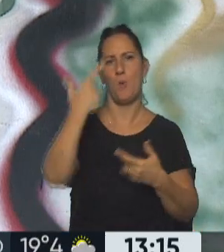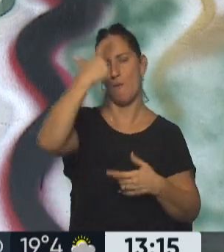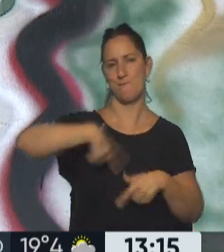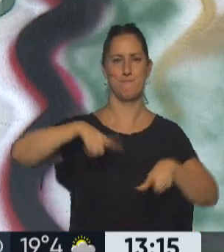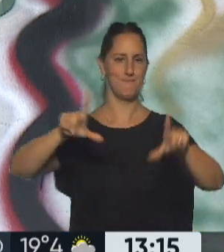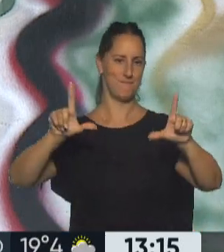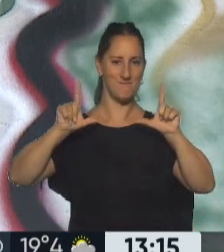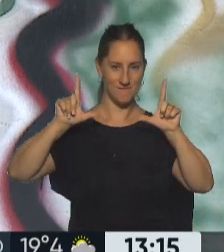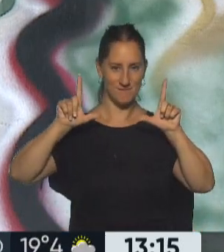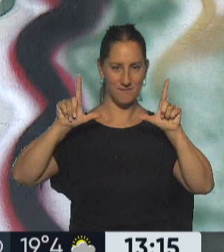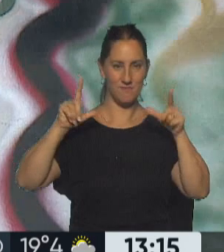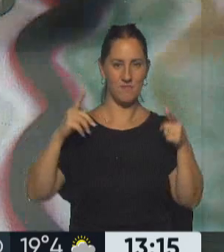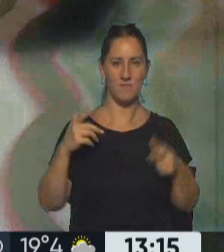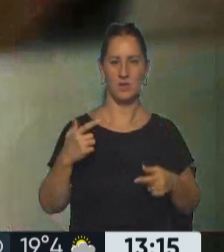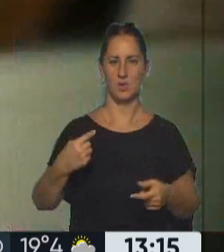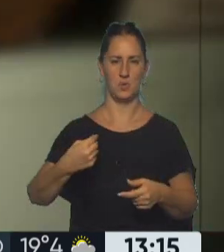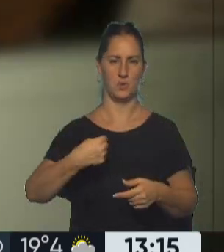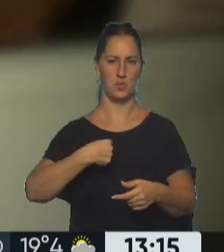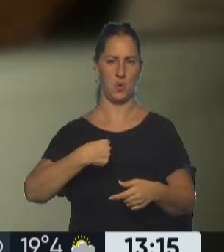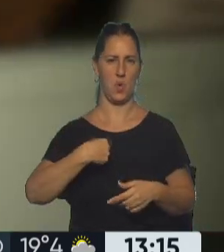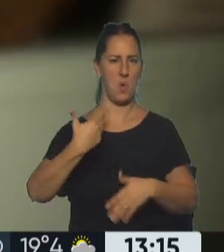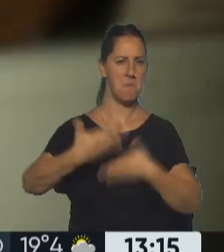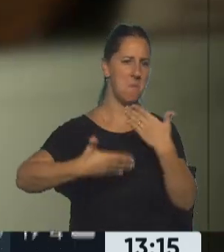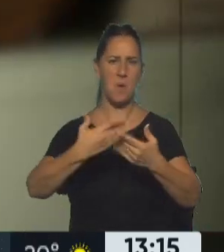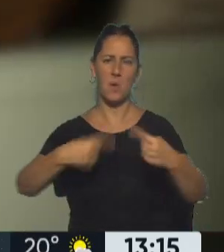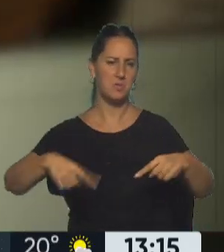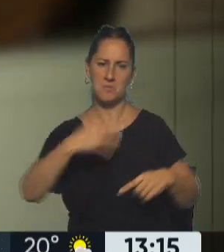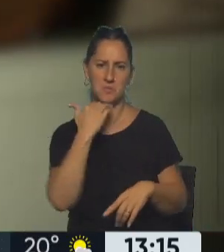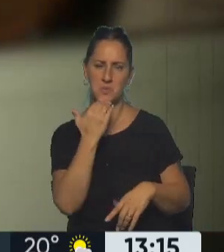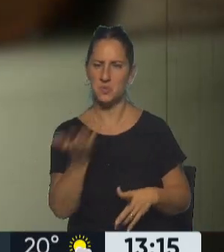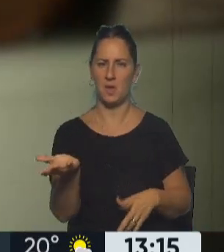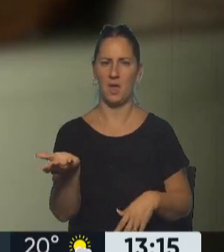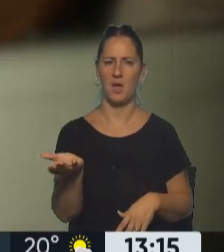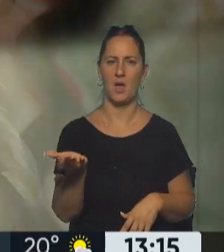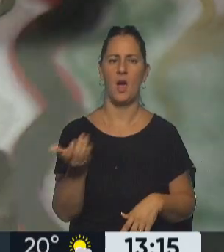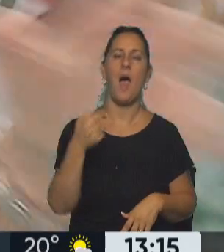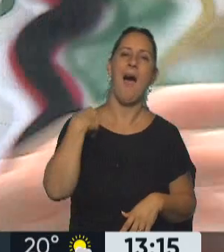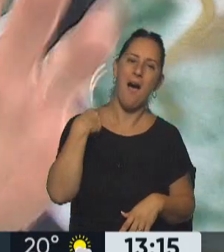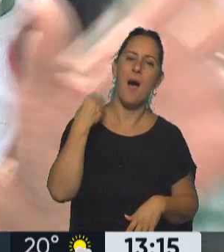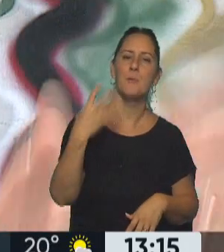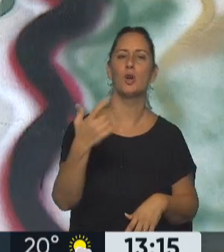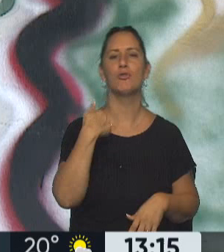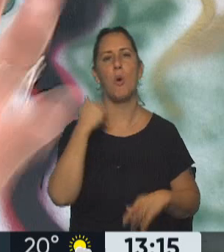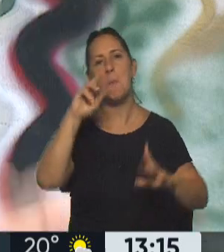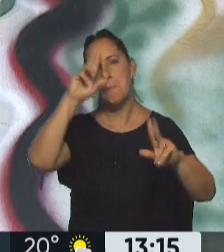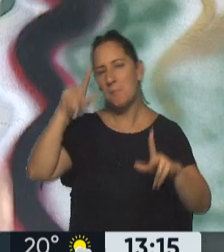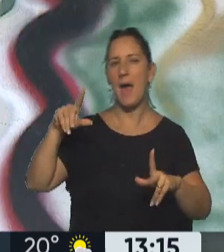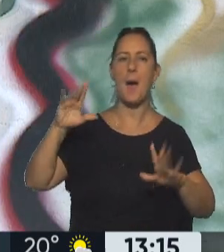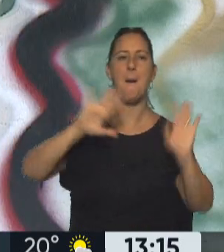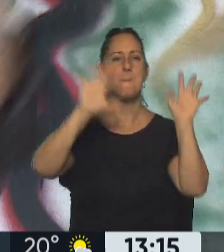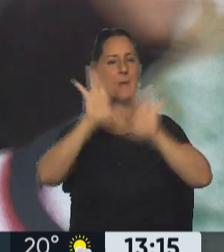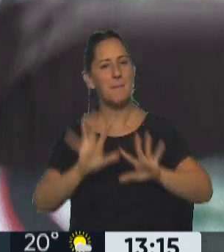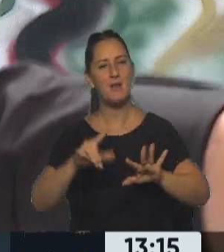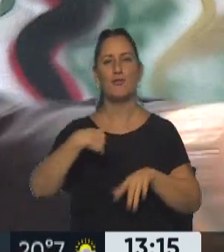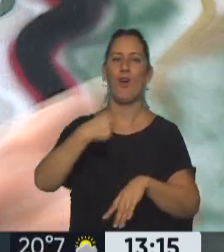porque la verdad es que yo no sé cómo pasan esas cosas yo no puedo decir que Ah porque yo planeé alguna cosa yo